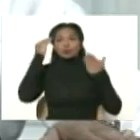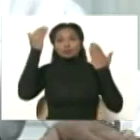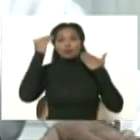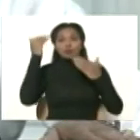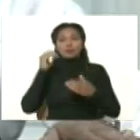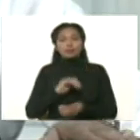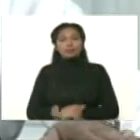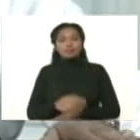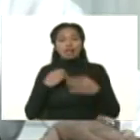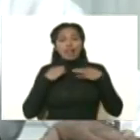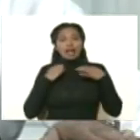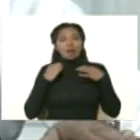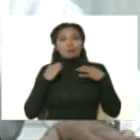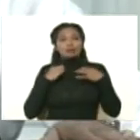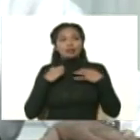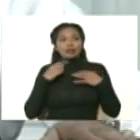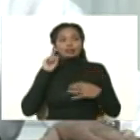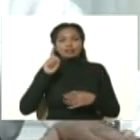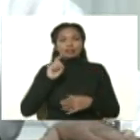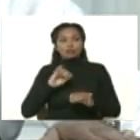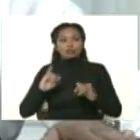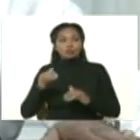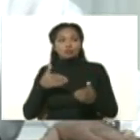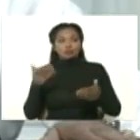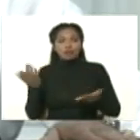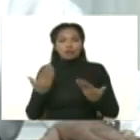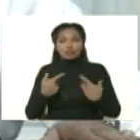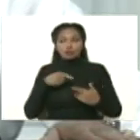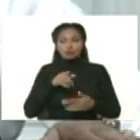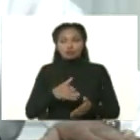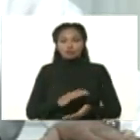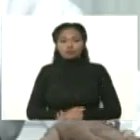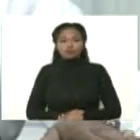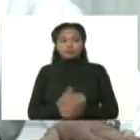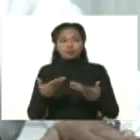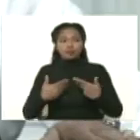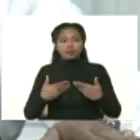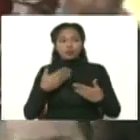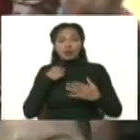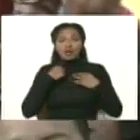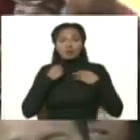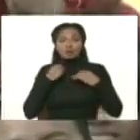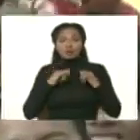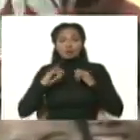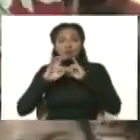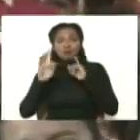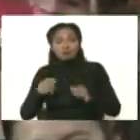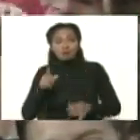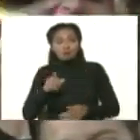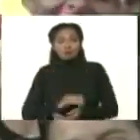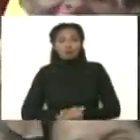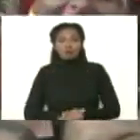Necesito una camisa como la que trajiste tú, Chucho. Que me regales una camisa así, Chucho.